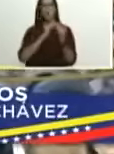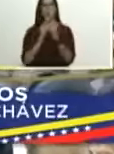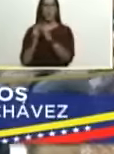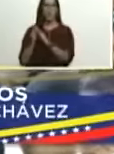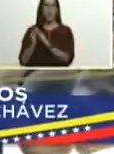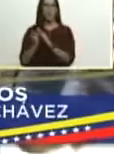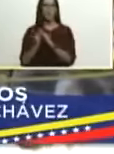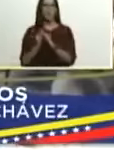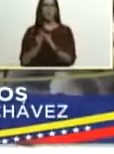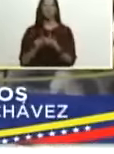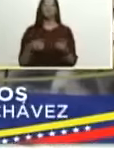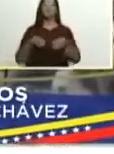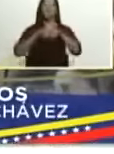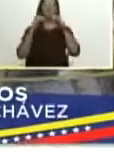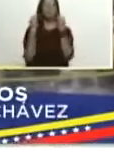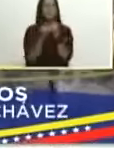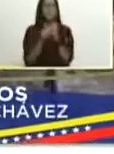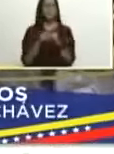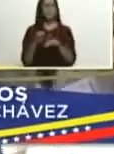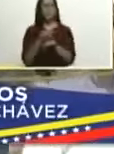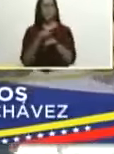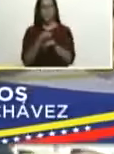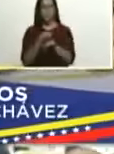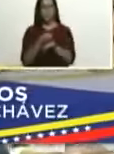comunas y de los gabinetes de gobierno.